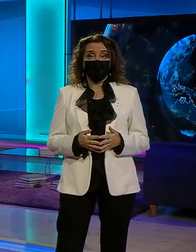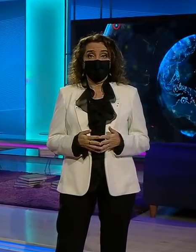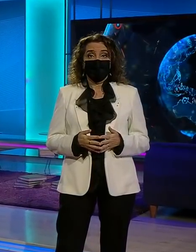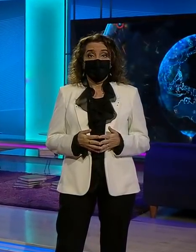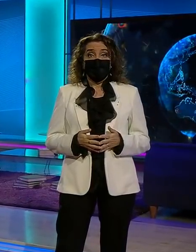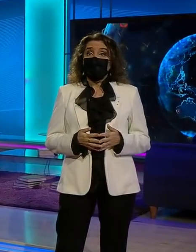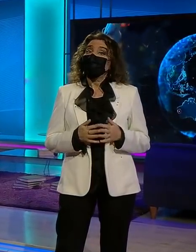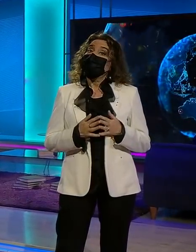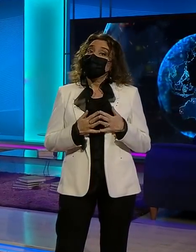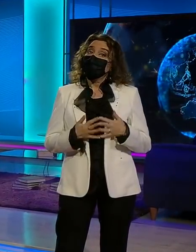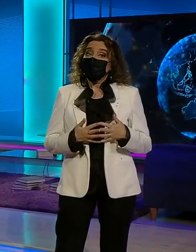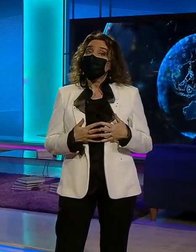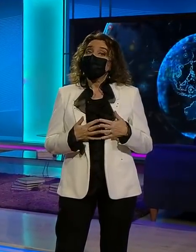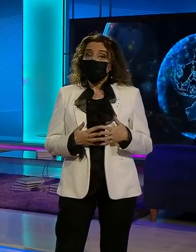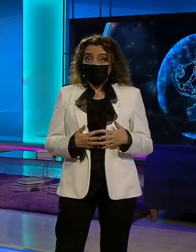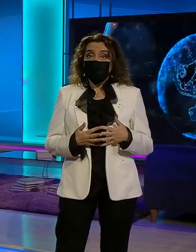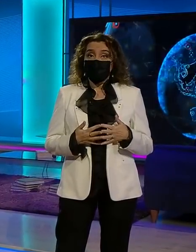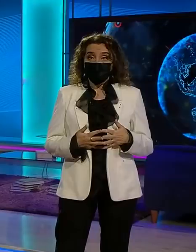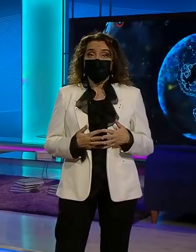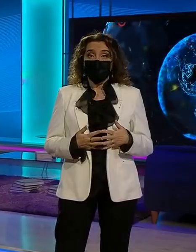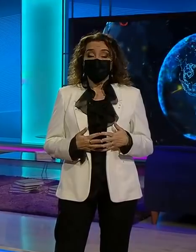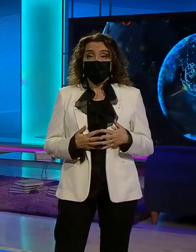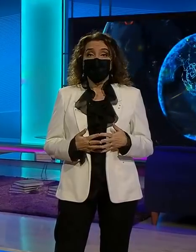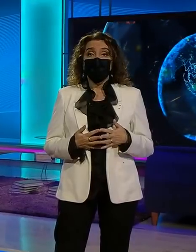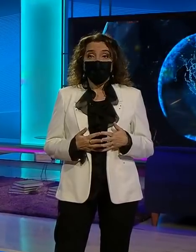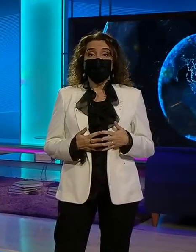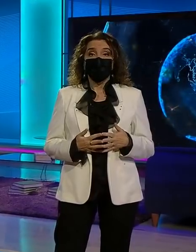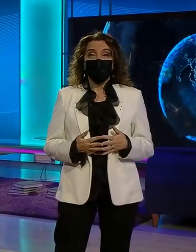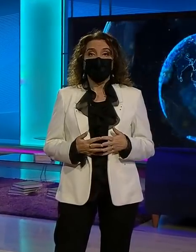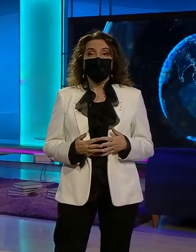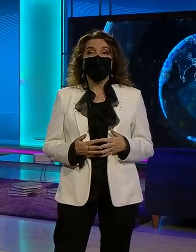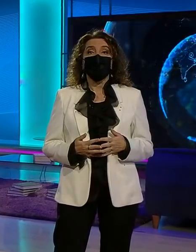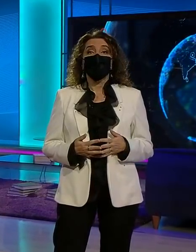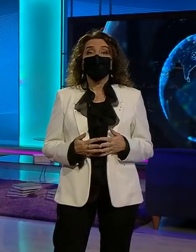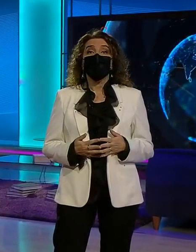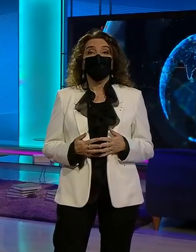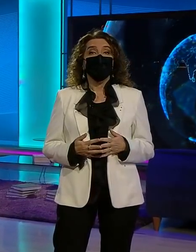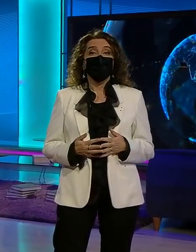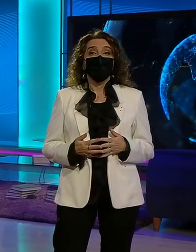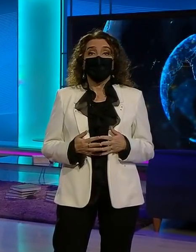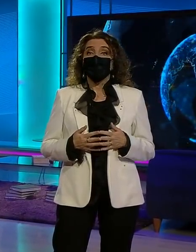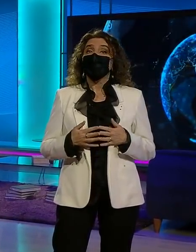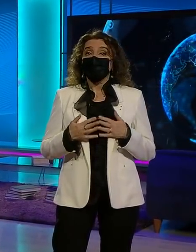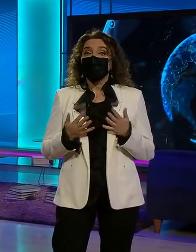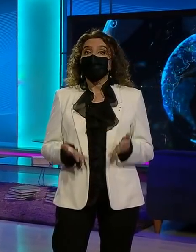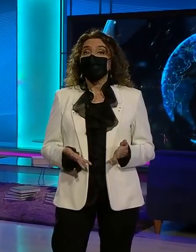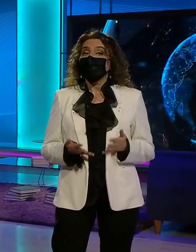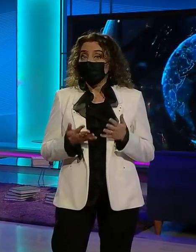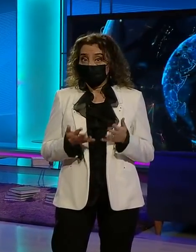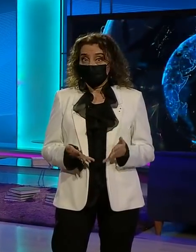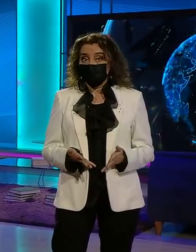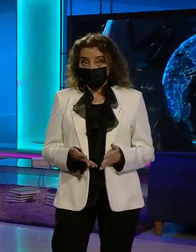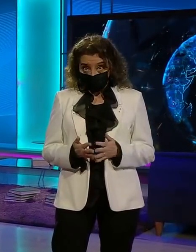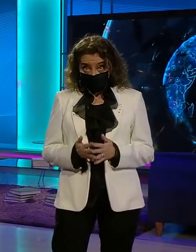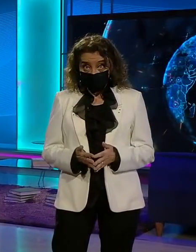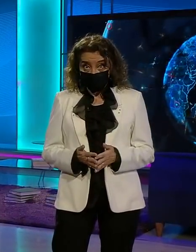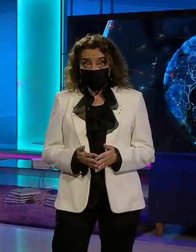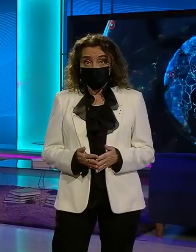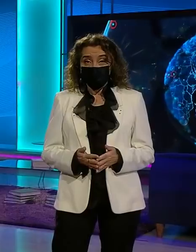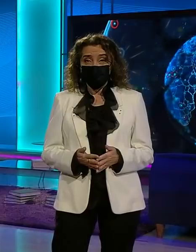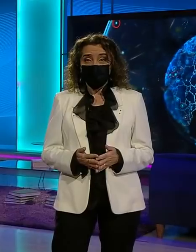sus hijos. Aunque la condena capital ha sido derogada en buena parte del mundo porque transgrede